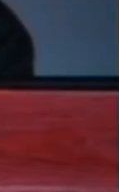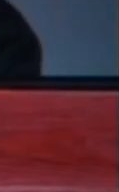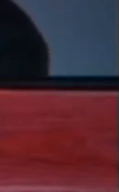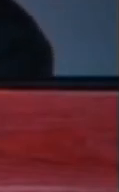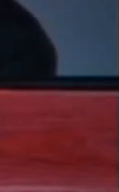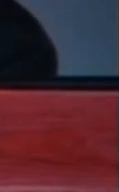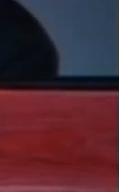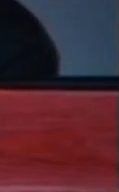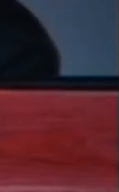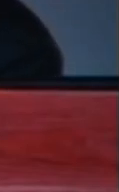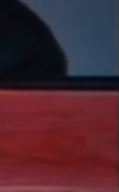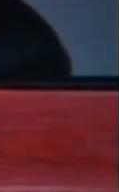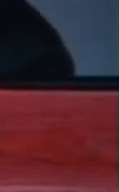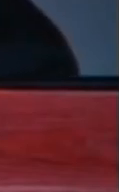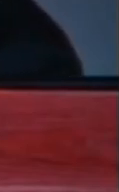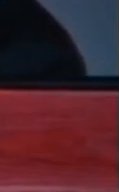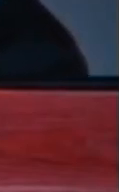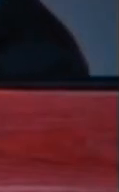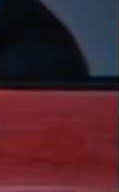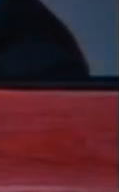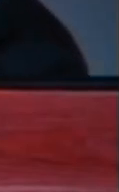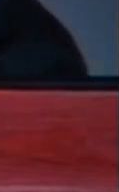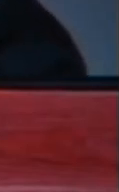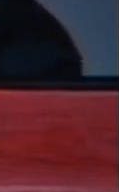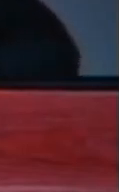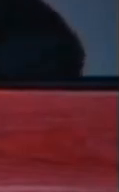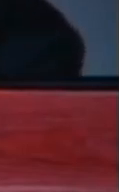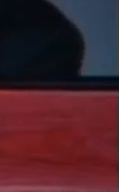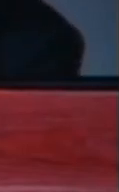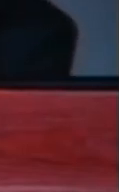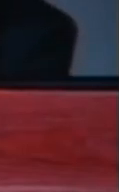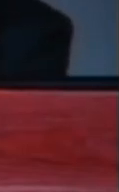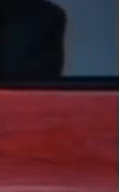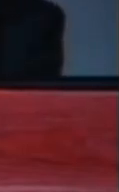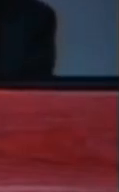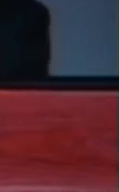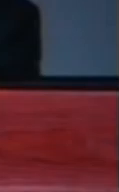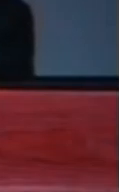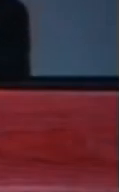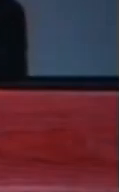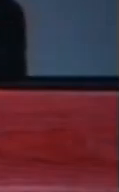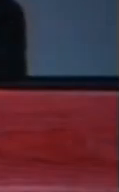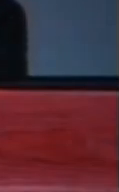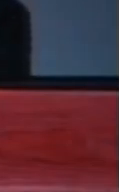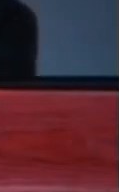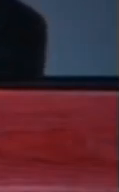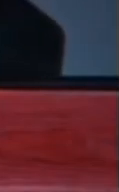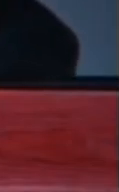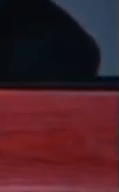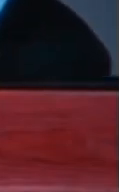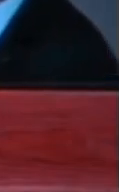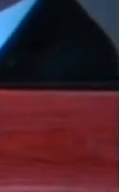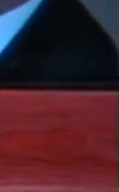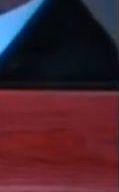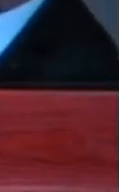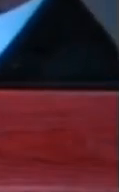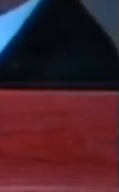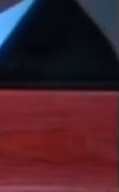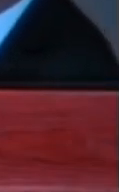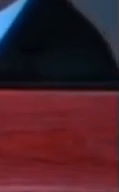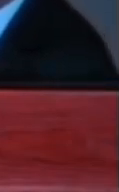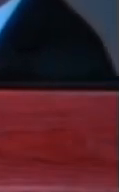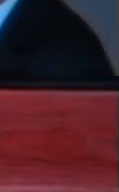la educación. No da igual cualquier persona para educar, igual que no da igual cualquier persona para otra actividad. Hay una gente que vale más para una cosa y